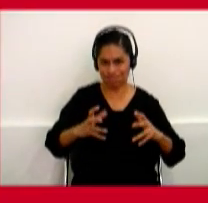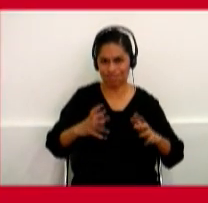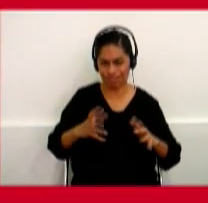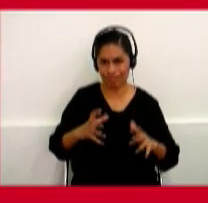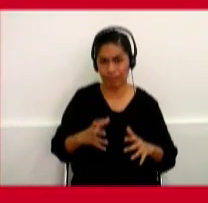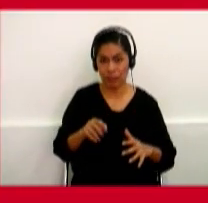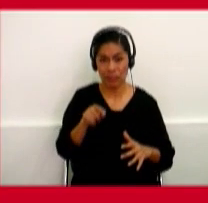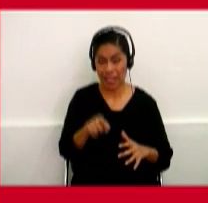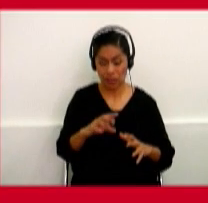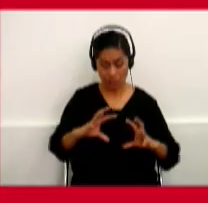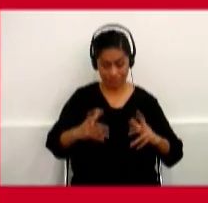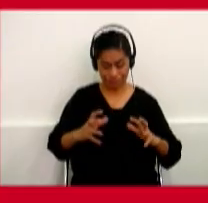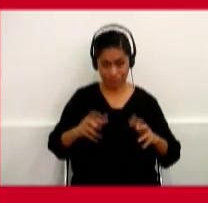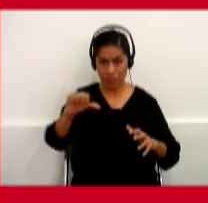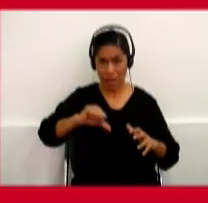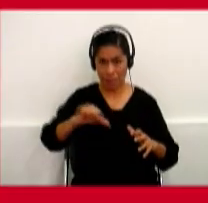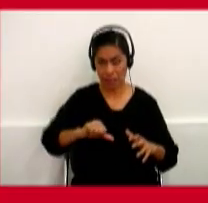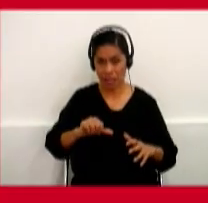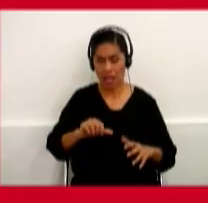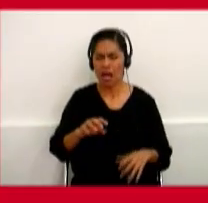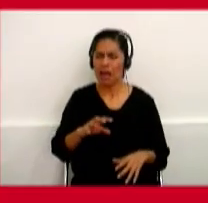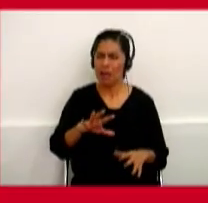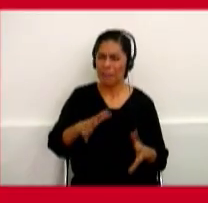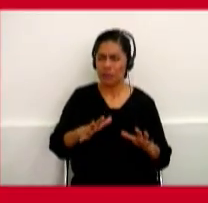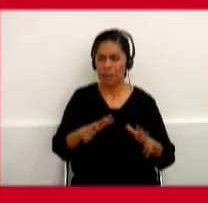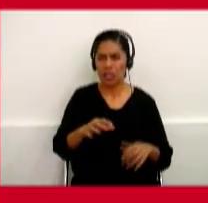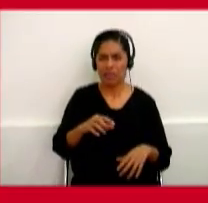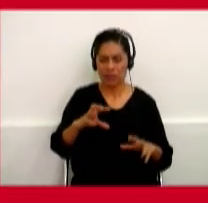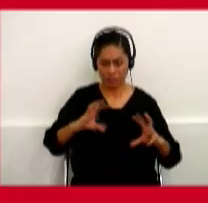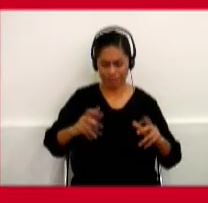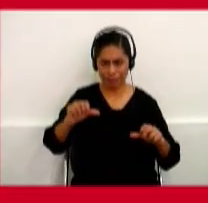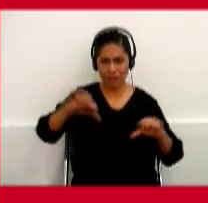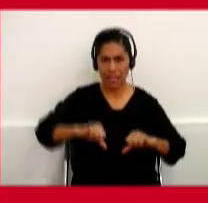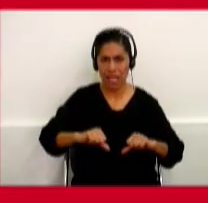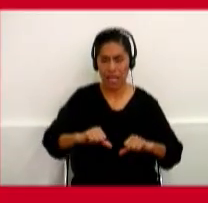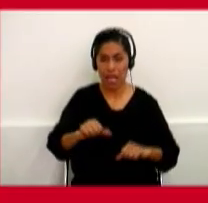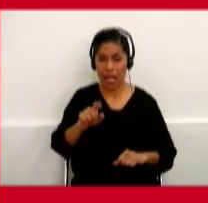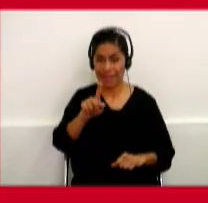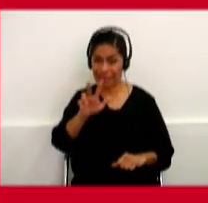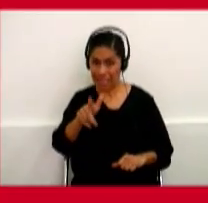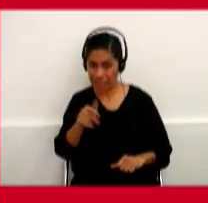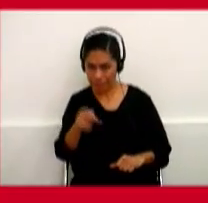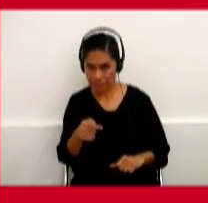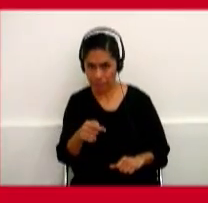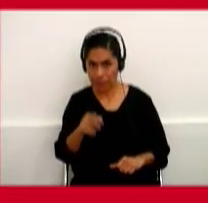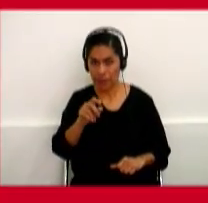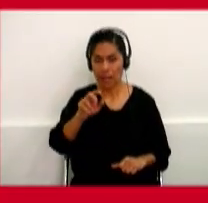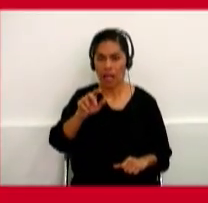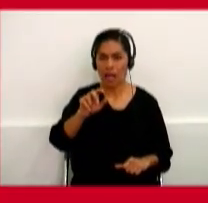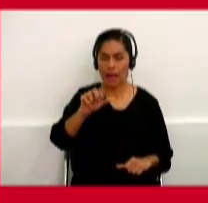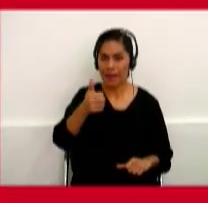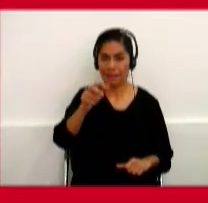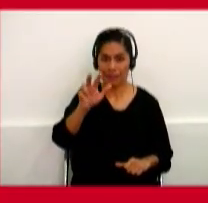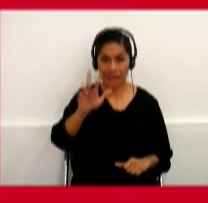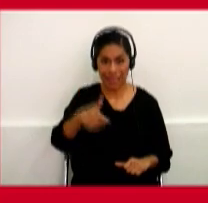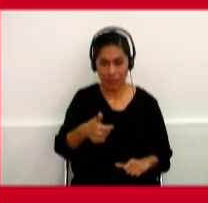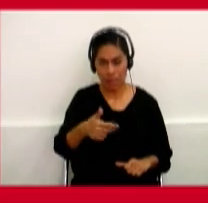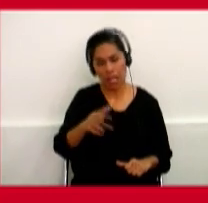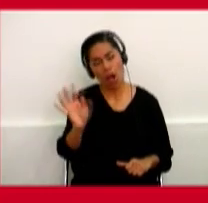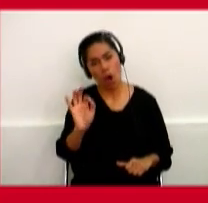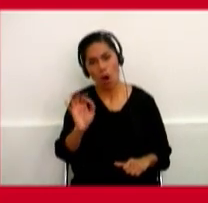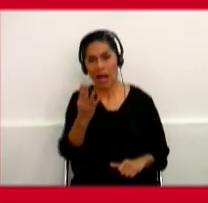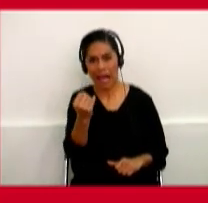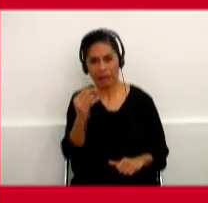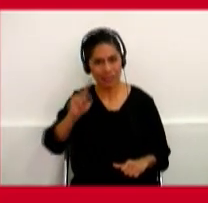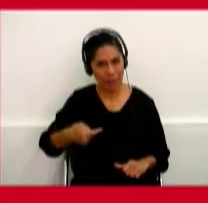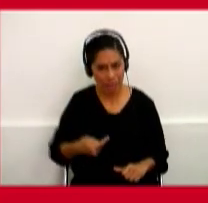motores que fallaban entre 13.000 y 14.000 horas. Entonces, si nosotros mapeábamos más fino en ese